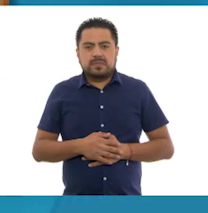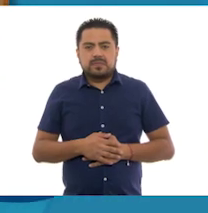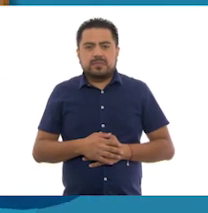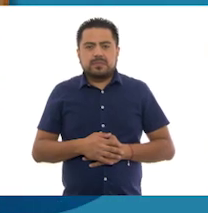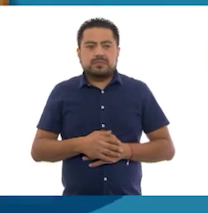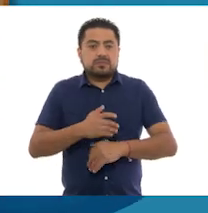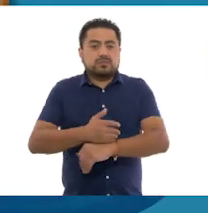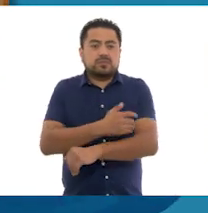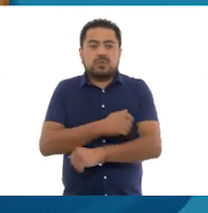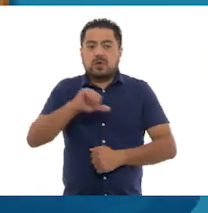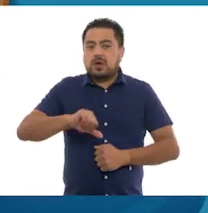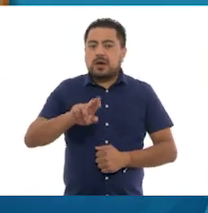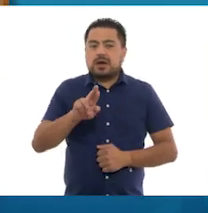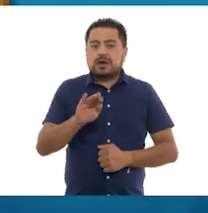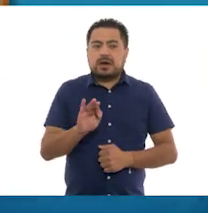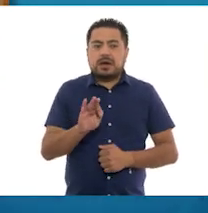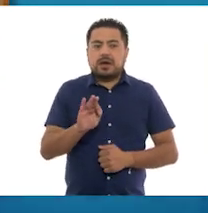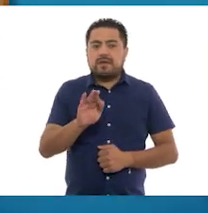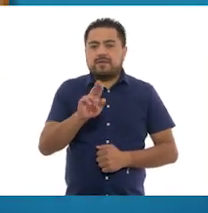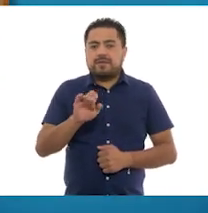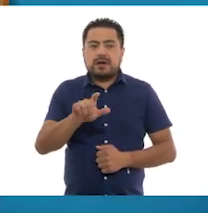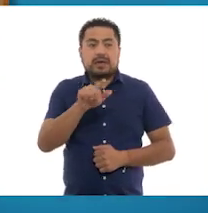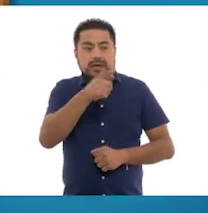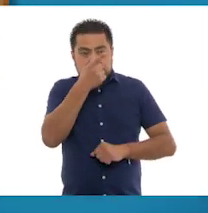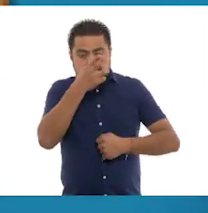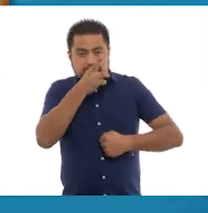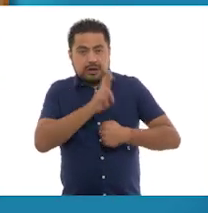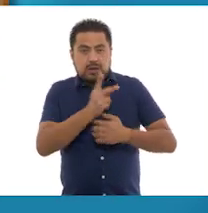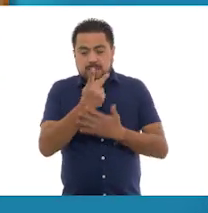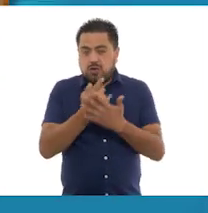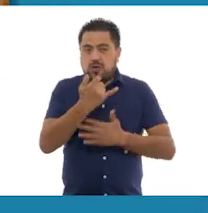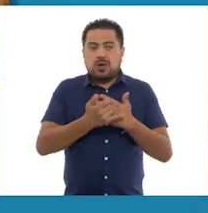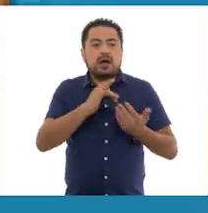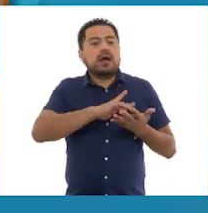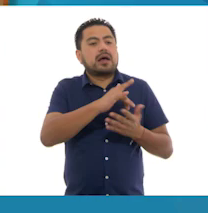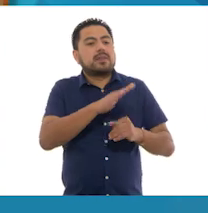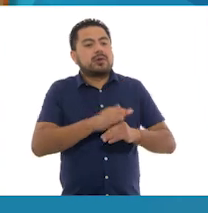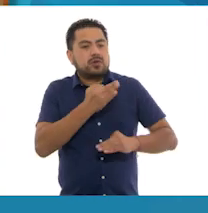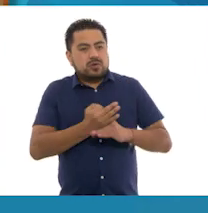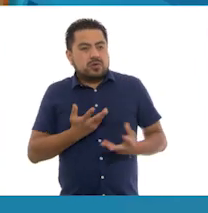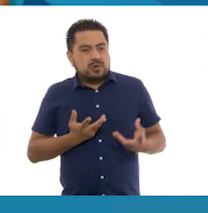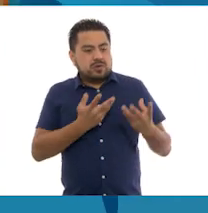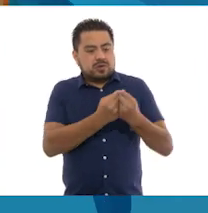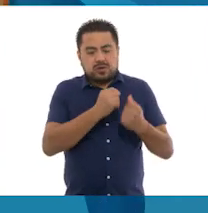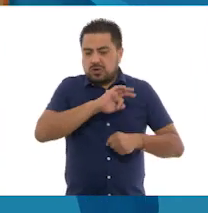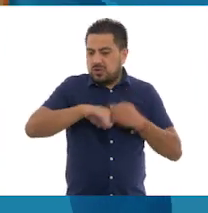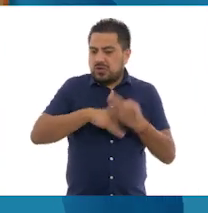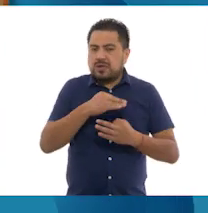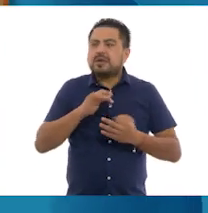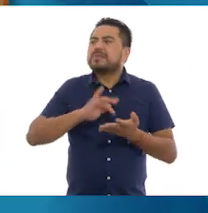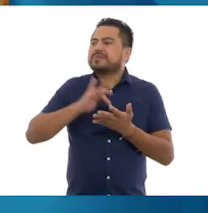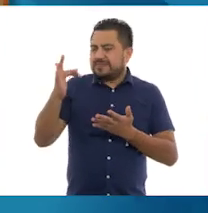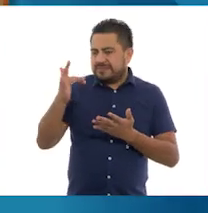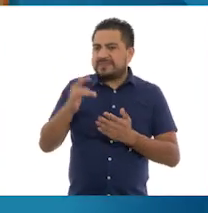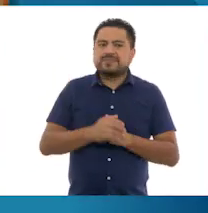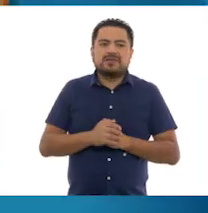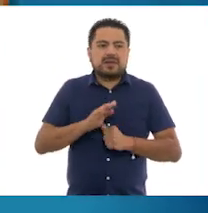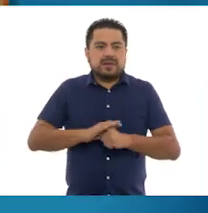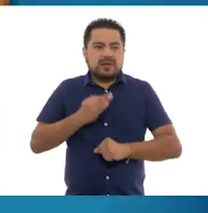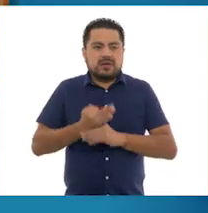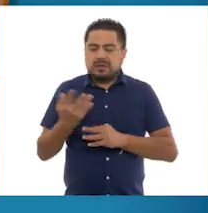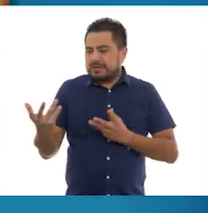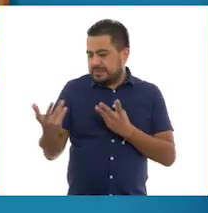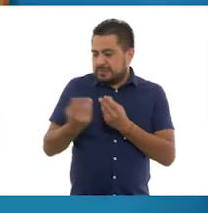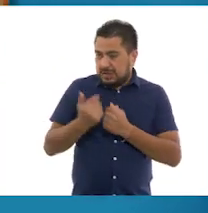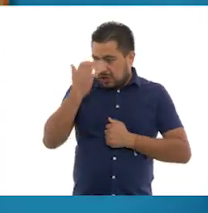Nos acompaña Rafael Morales. Rafa es el director de este proyecto. Gracias, Rafa, por estar aquí en De Todo. Muchas gracias, Alexia. Gracias por venir a conocer